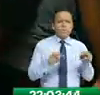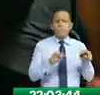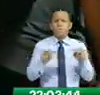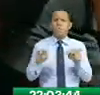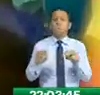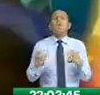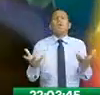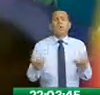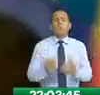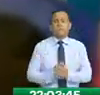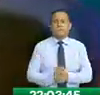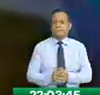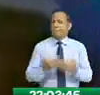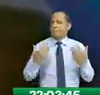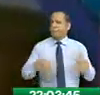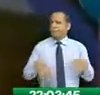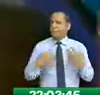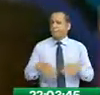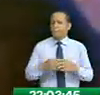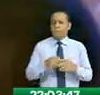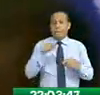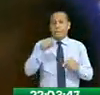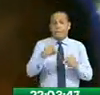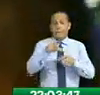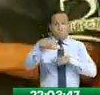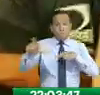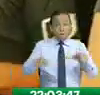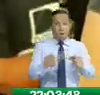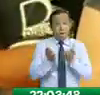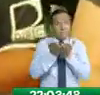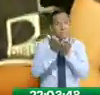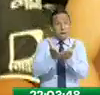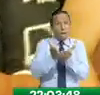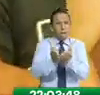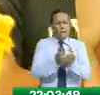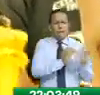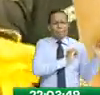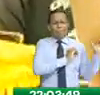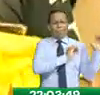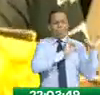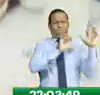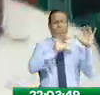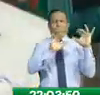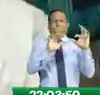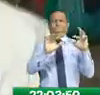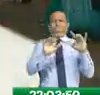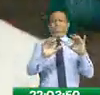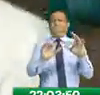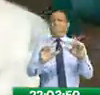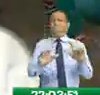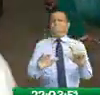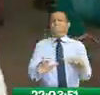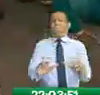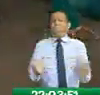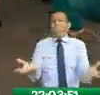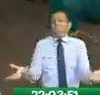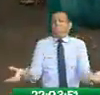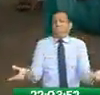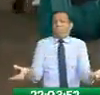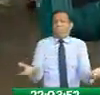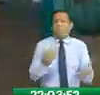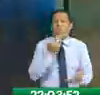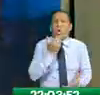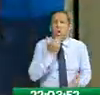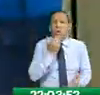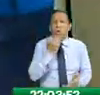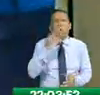En la principal arteria comercial de Guayaquil, el segundo día en amarillo. Parecía un semáforo en media madrugada.